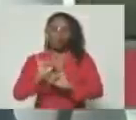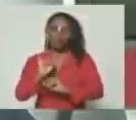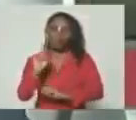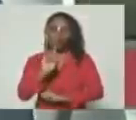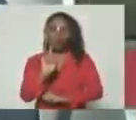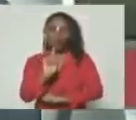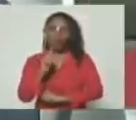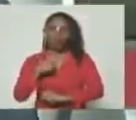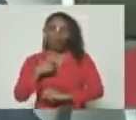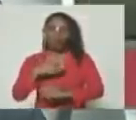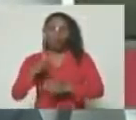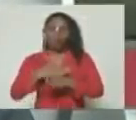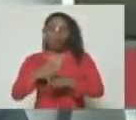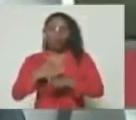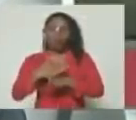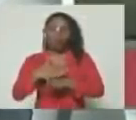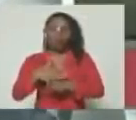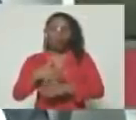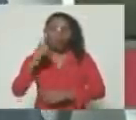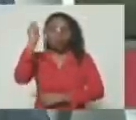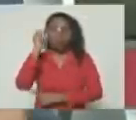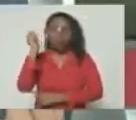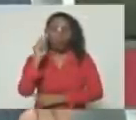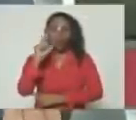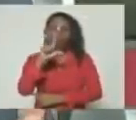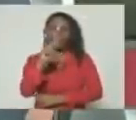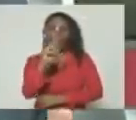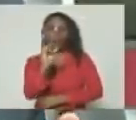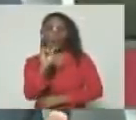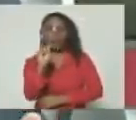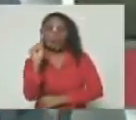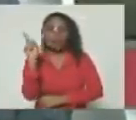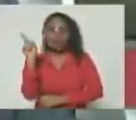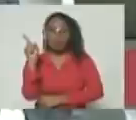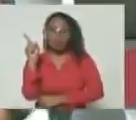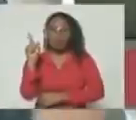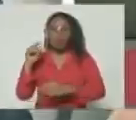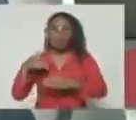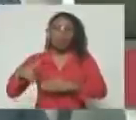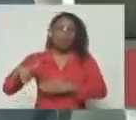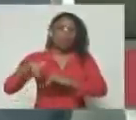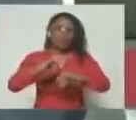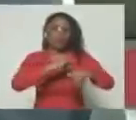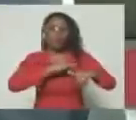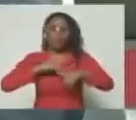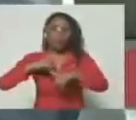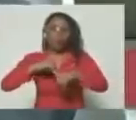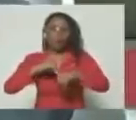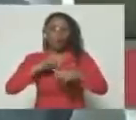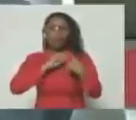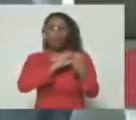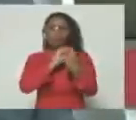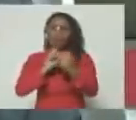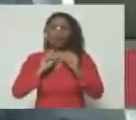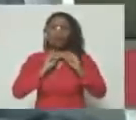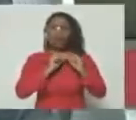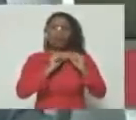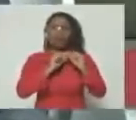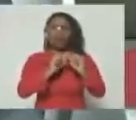Yo comparto el criterio del diputado Luis Eduardo Martínez y creo que es un criterio colectivo. El diálogo debe ser permanente.